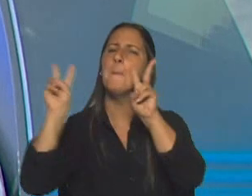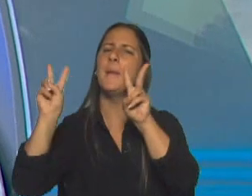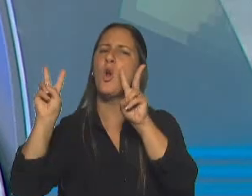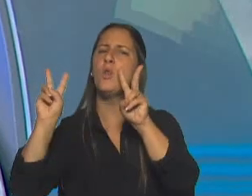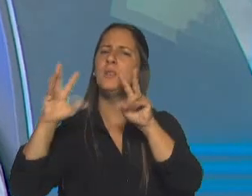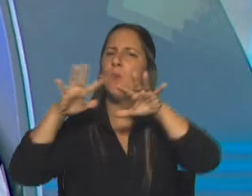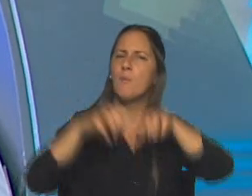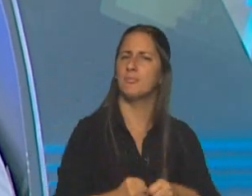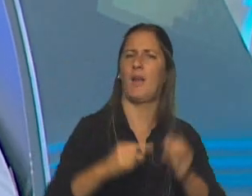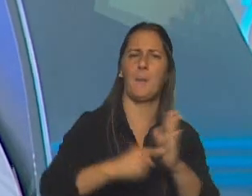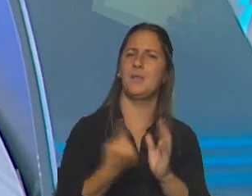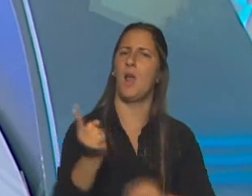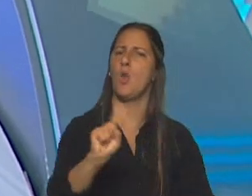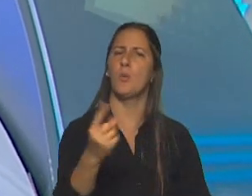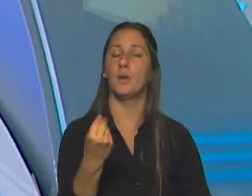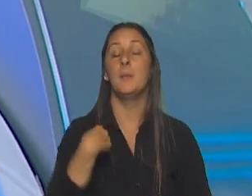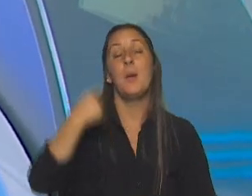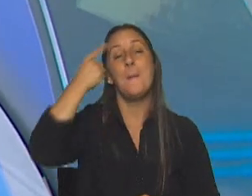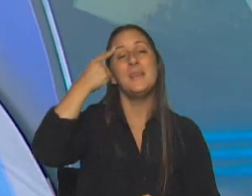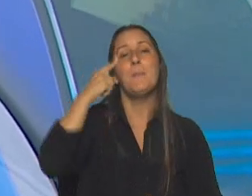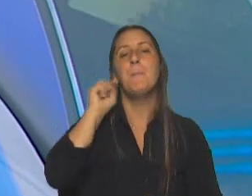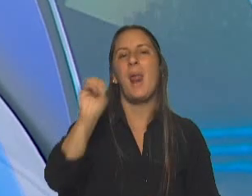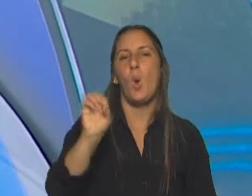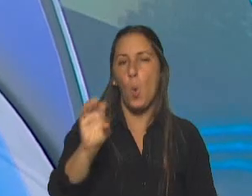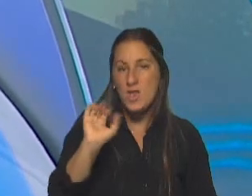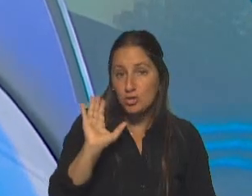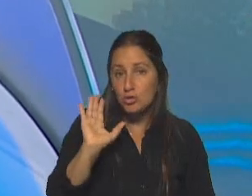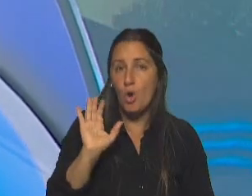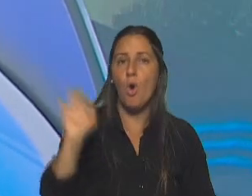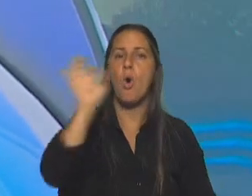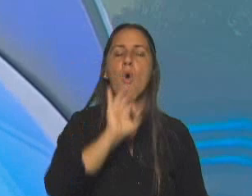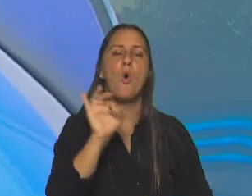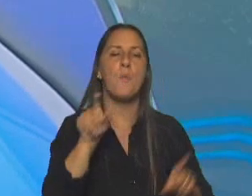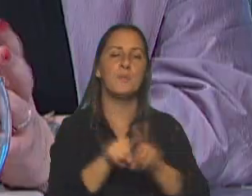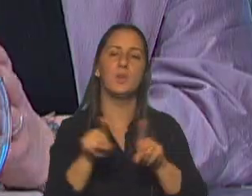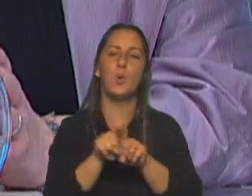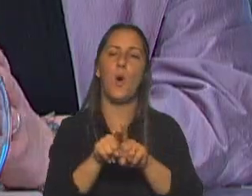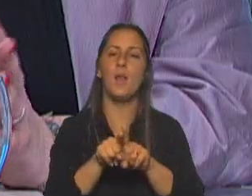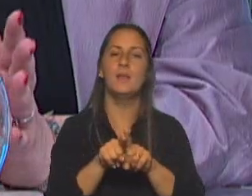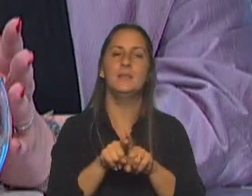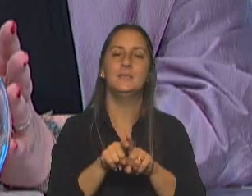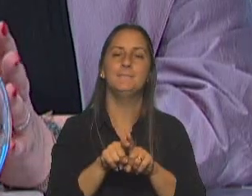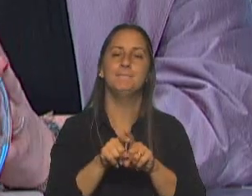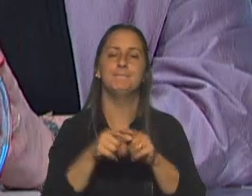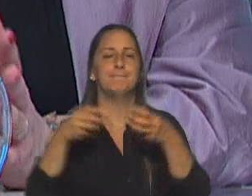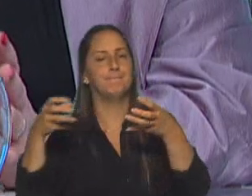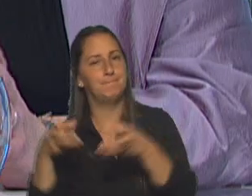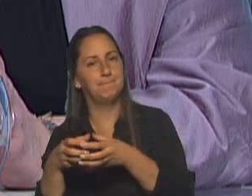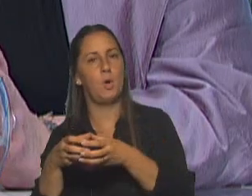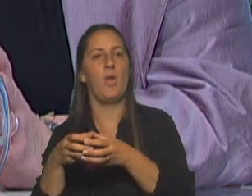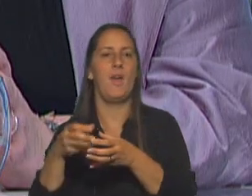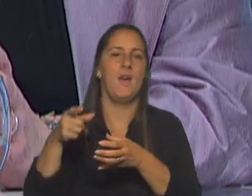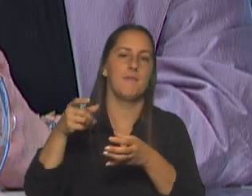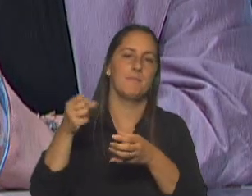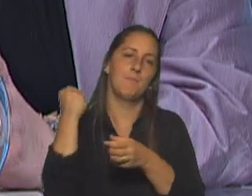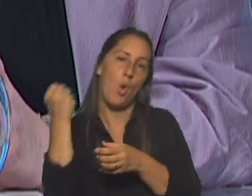prejuicios importantes. También no voy a desconocer una suerte de batalla solapada entre, repito, poderes fácticos